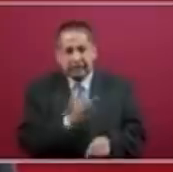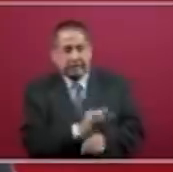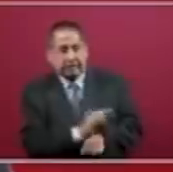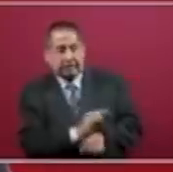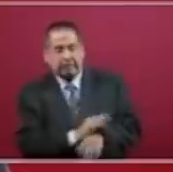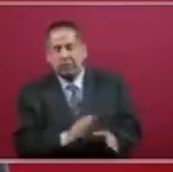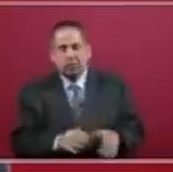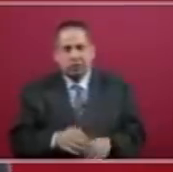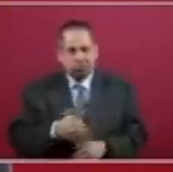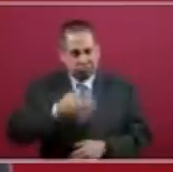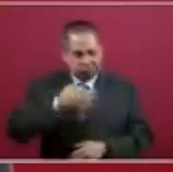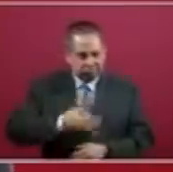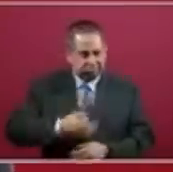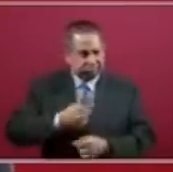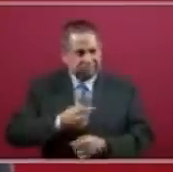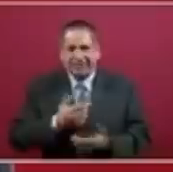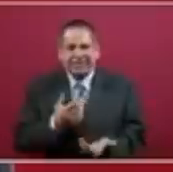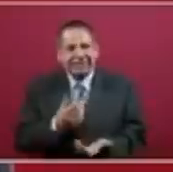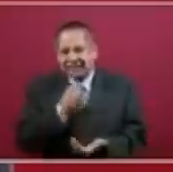no es digno,